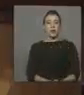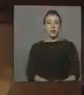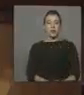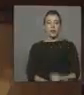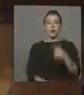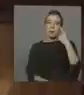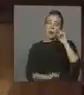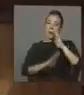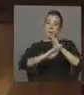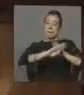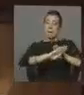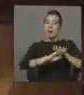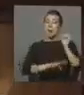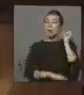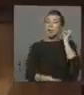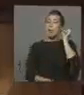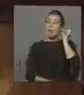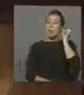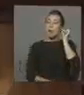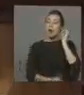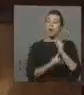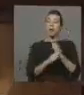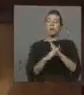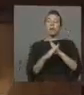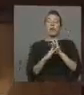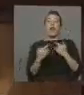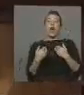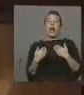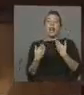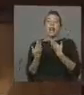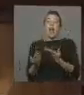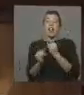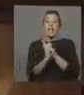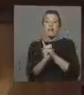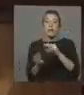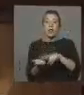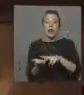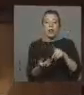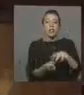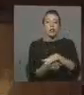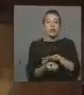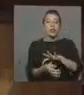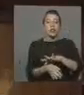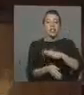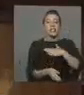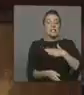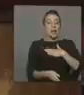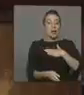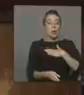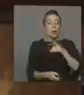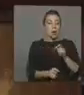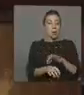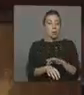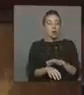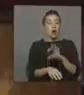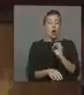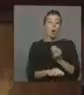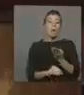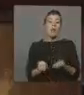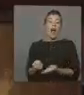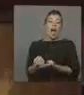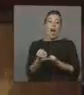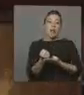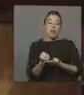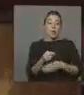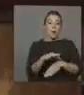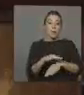finalidad de prevenir que la mujer se inhiba de entregar información fidedigna acerca de su condición de salud al personal médico o de pedir asistencia